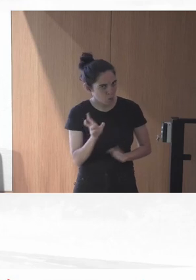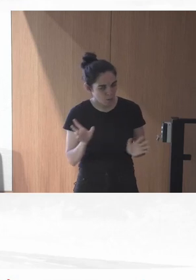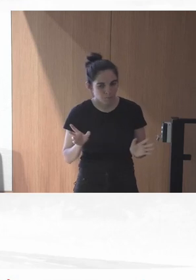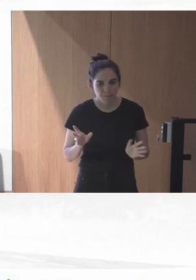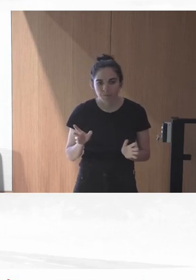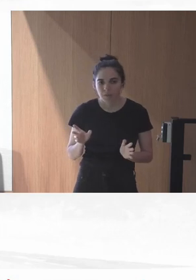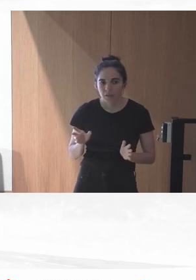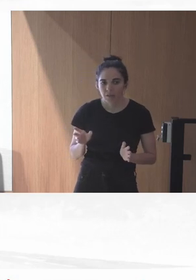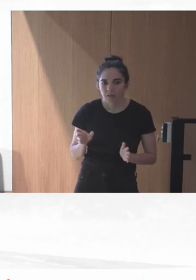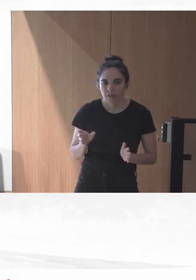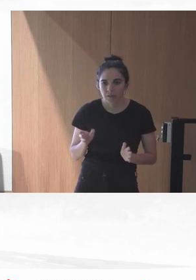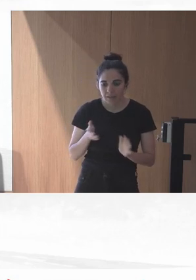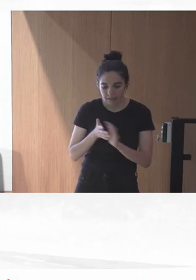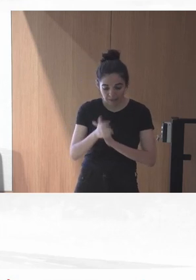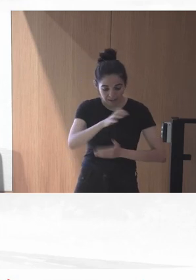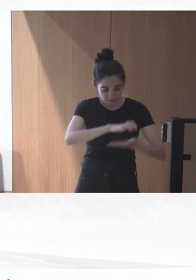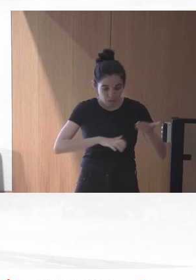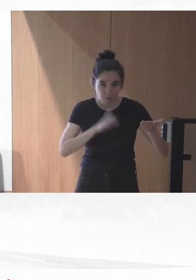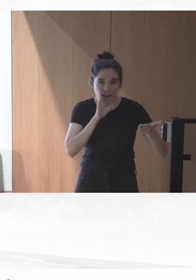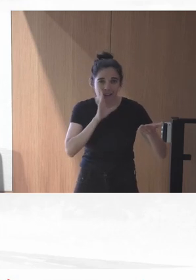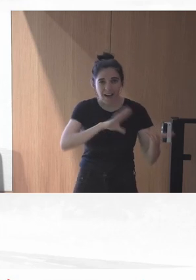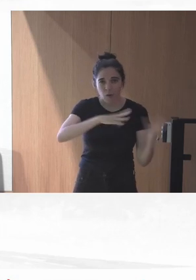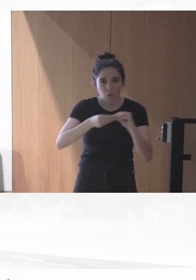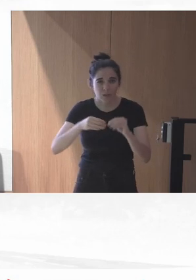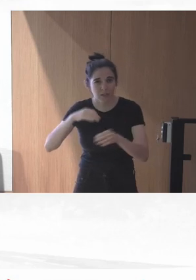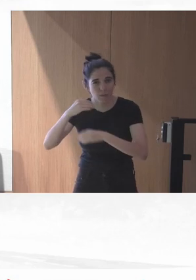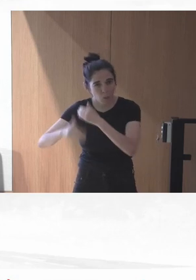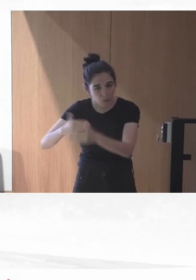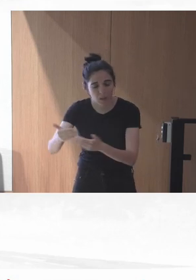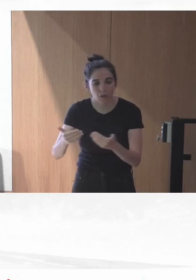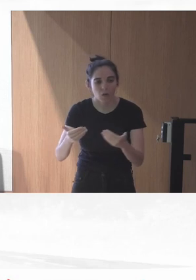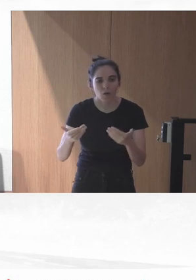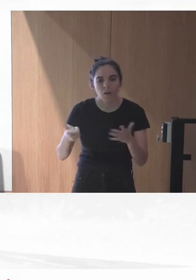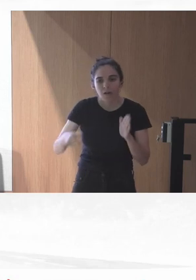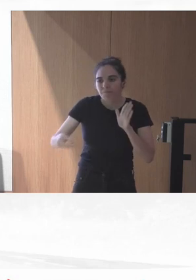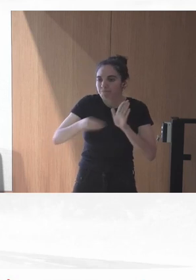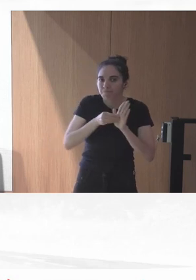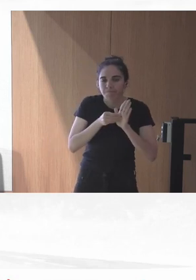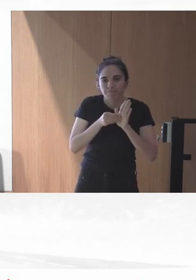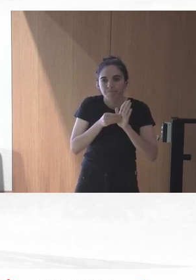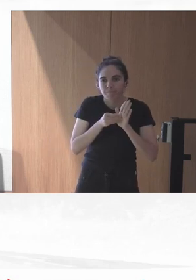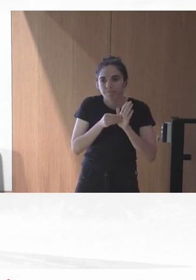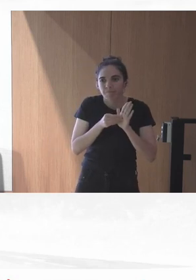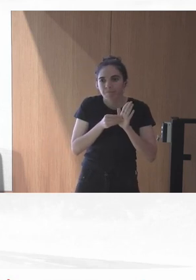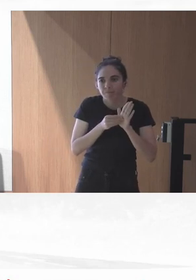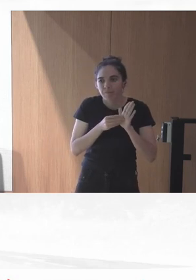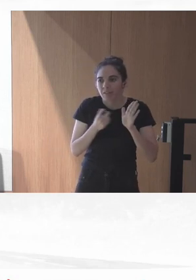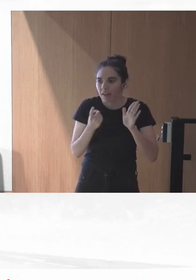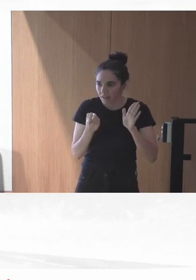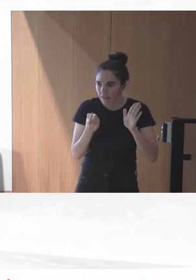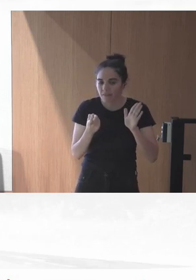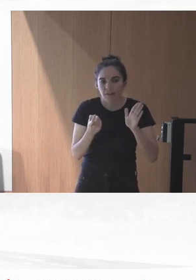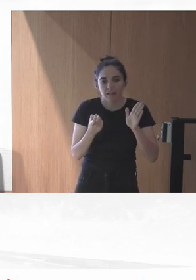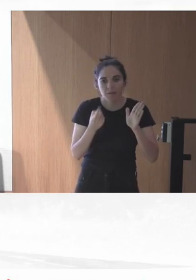era dentro de este informe de ajustes de procedimiento poder añadir que era muy necesario que todos los